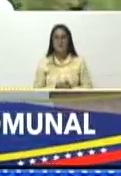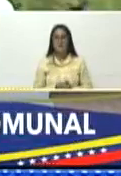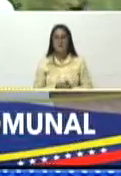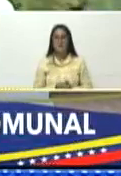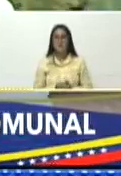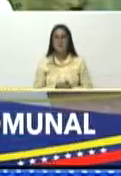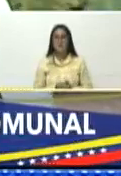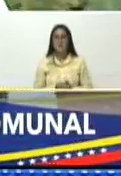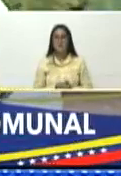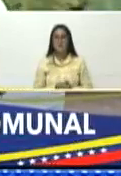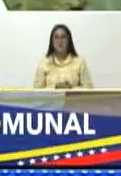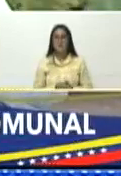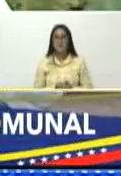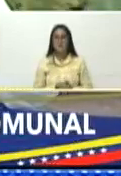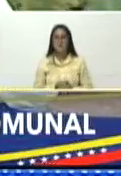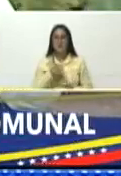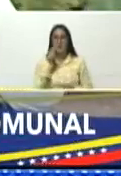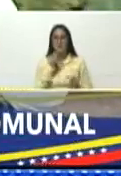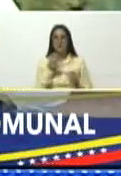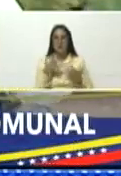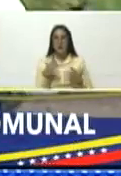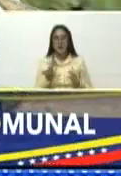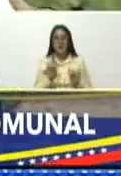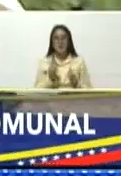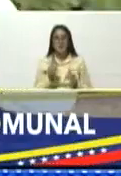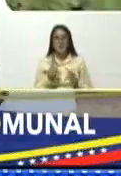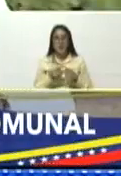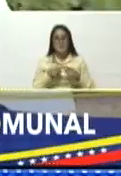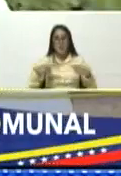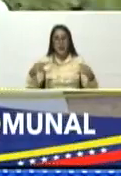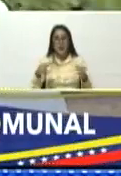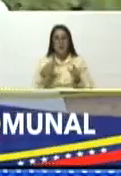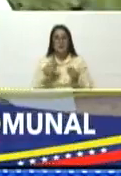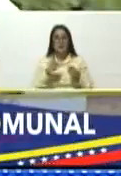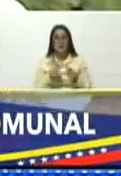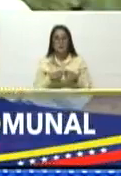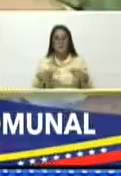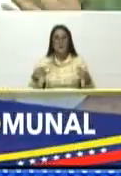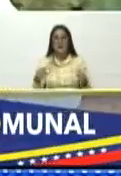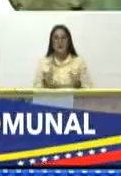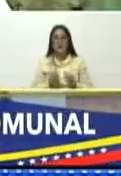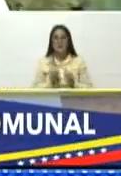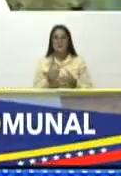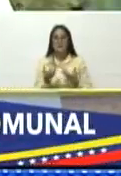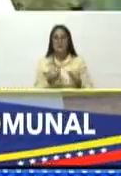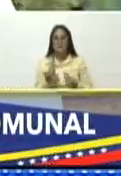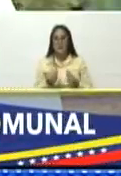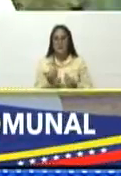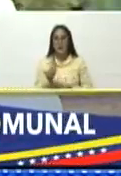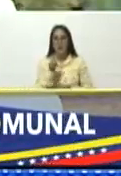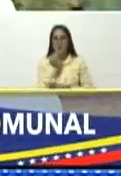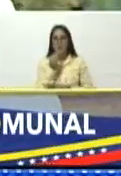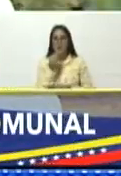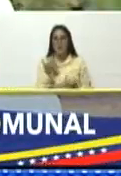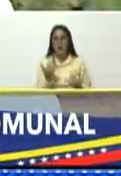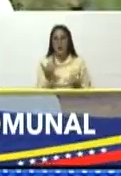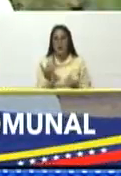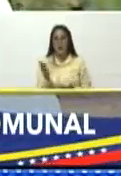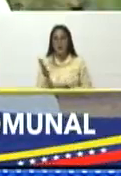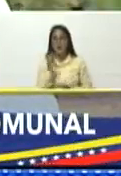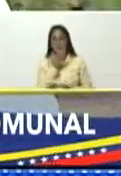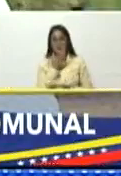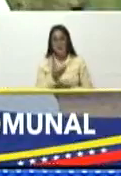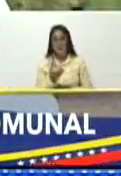Ah, que la gente de repente empieza a hacer empanadas y vender empanadas. Empieza a hacer comida. Ahora que viene